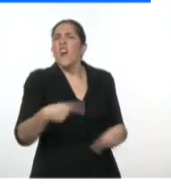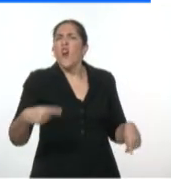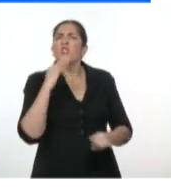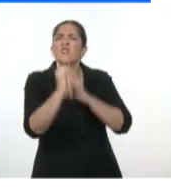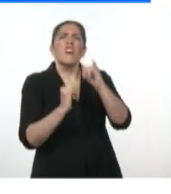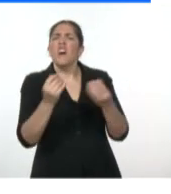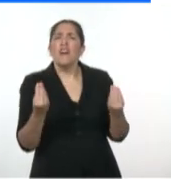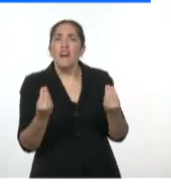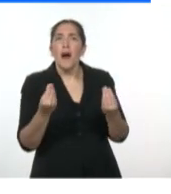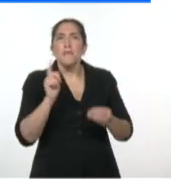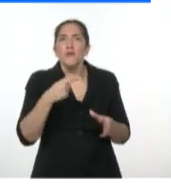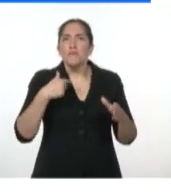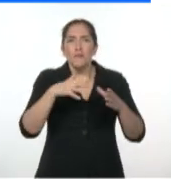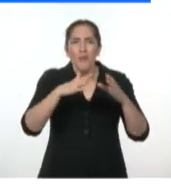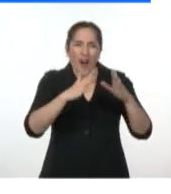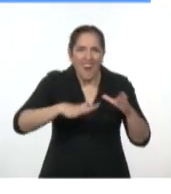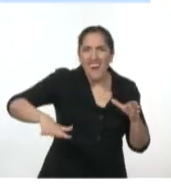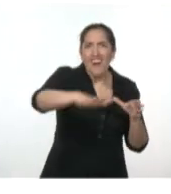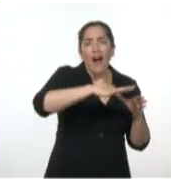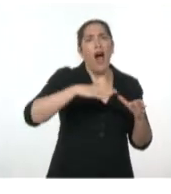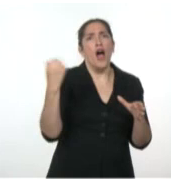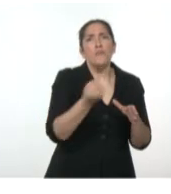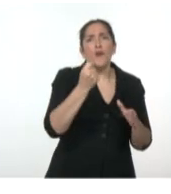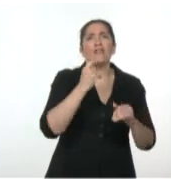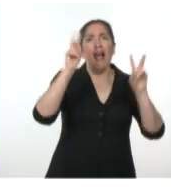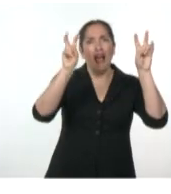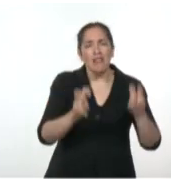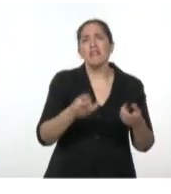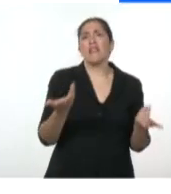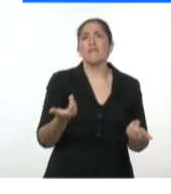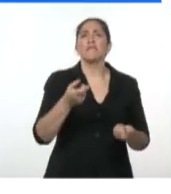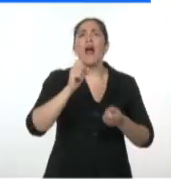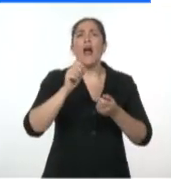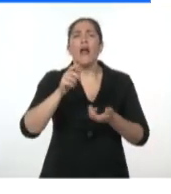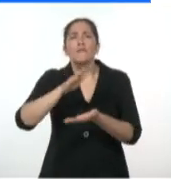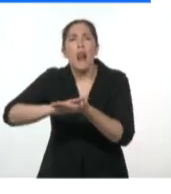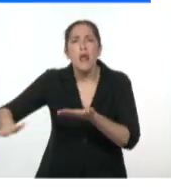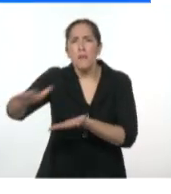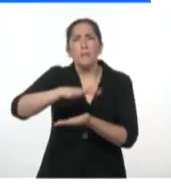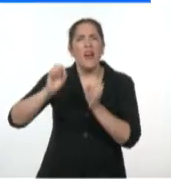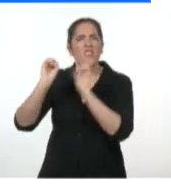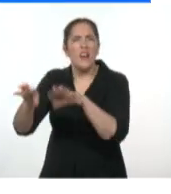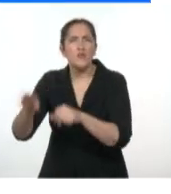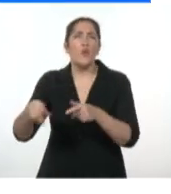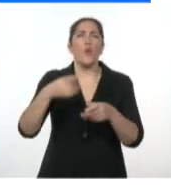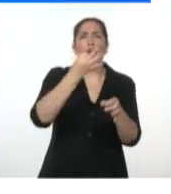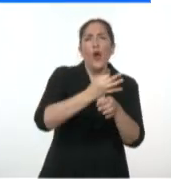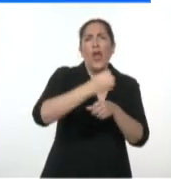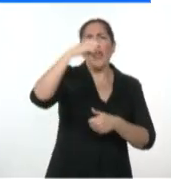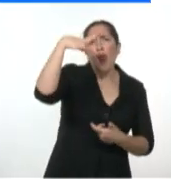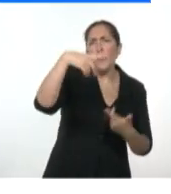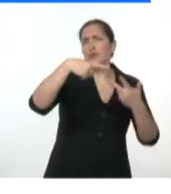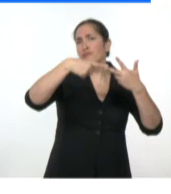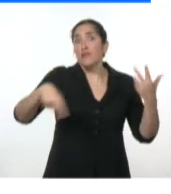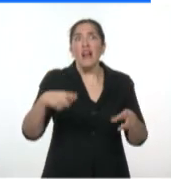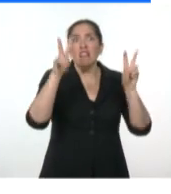para nuestros barrios, el tema de la limpieza del basurero, de la luz, de los colegios, son cosas que a nosotros sí nos importa,